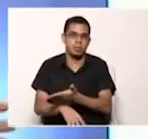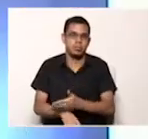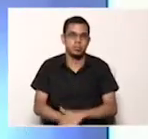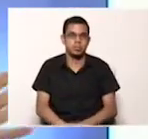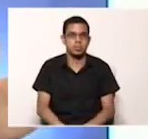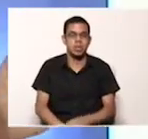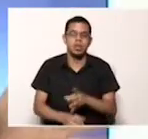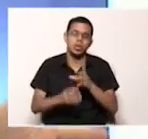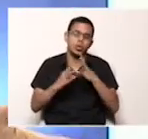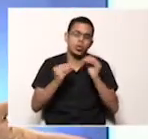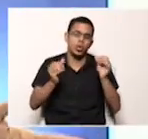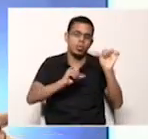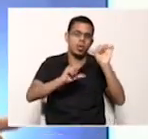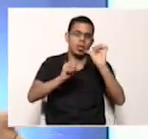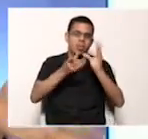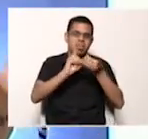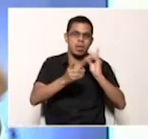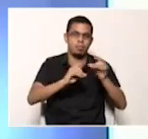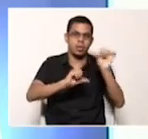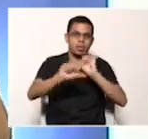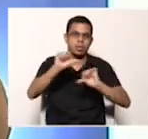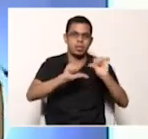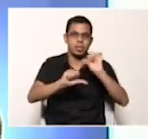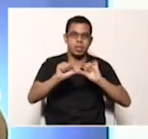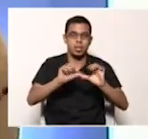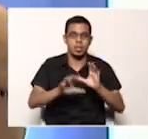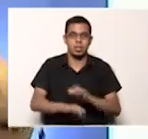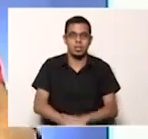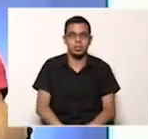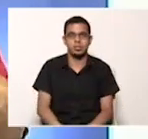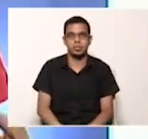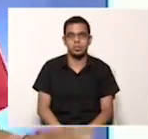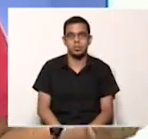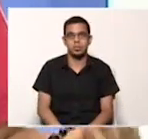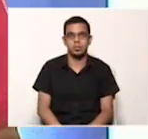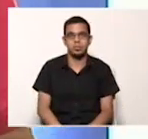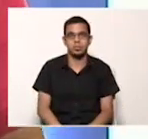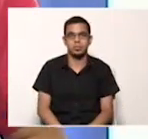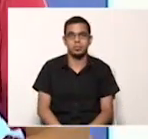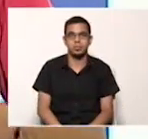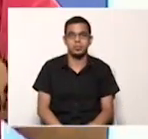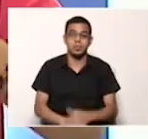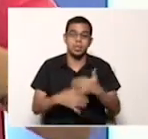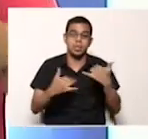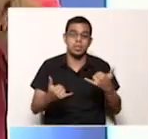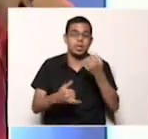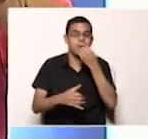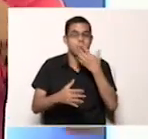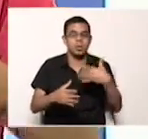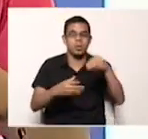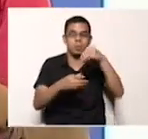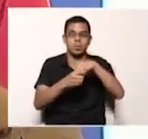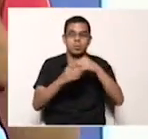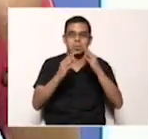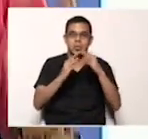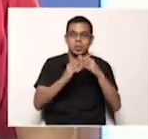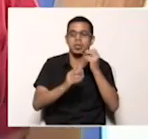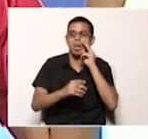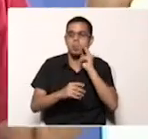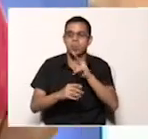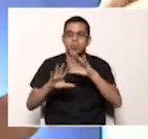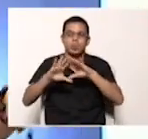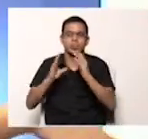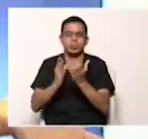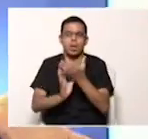ya estamos viendo las consecuencias que sin embargo en este momento de cuarentena estamos viendo un cambio.